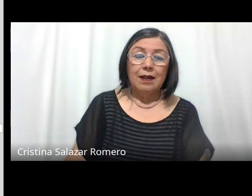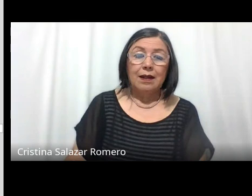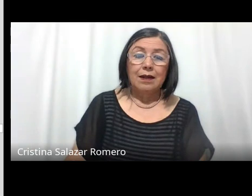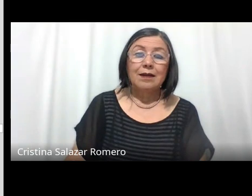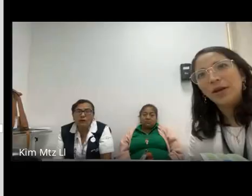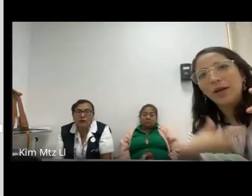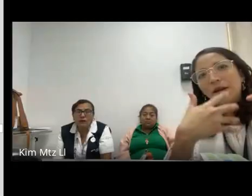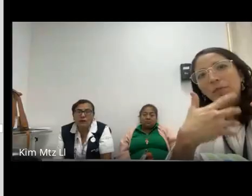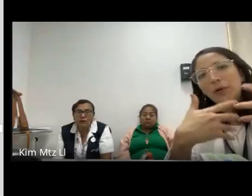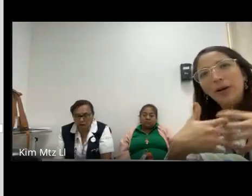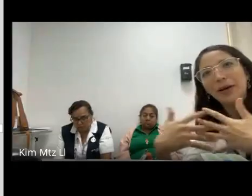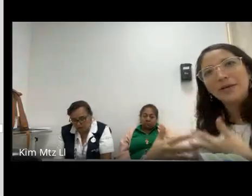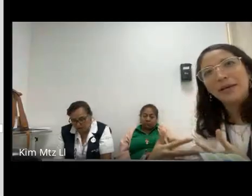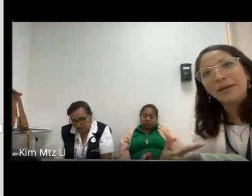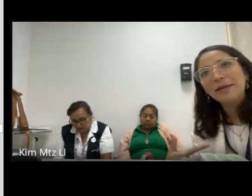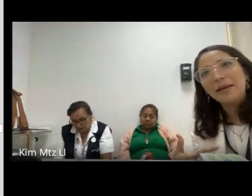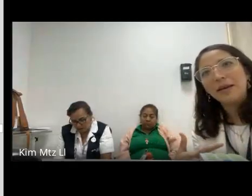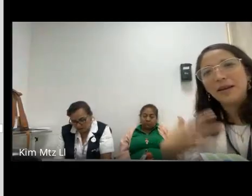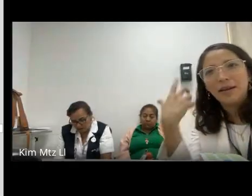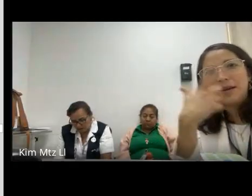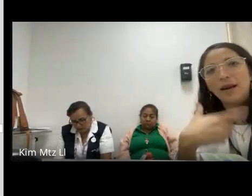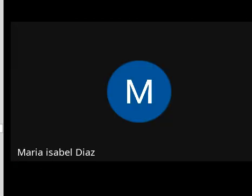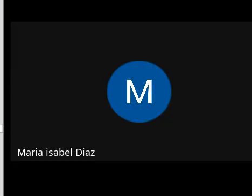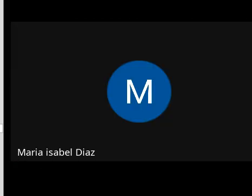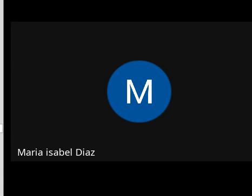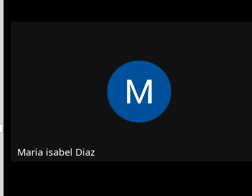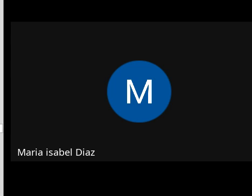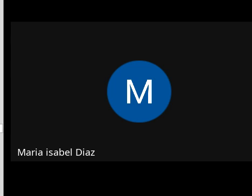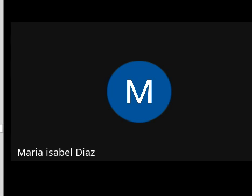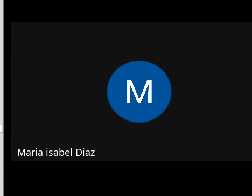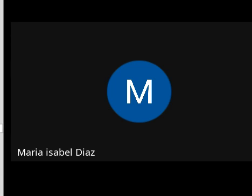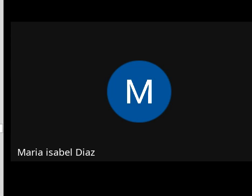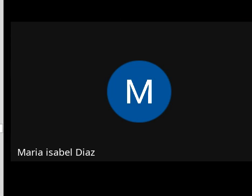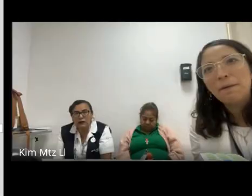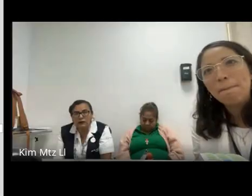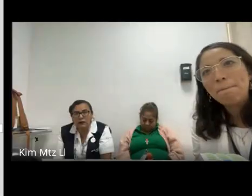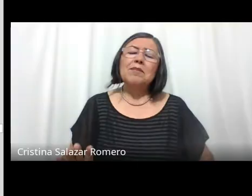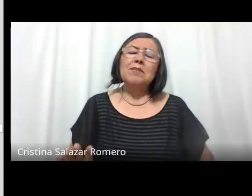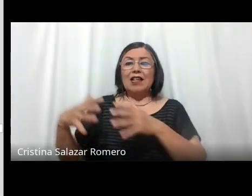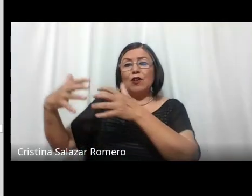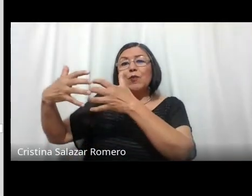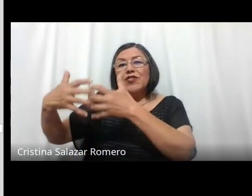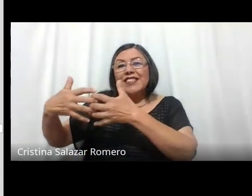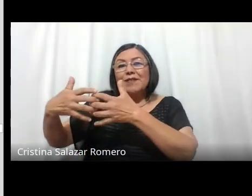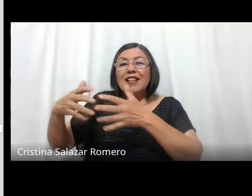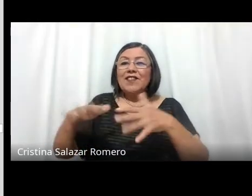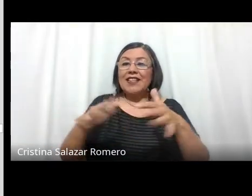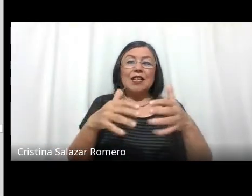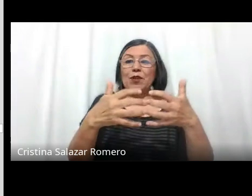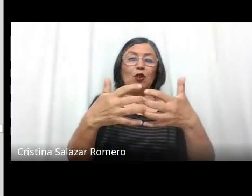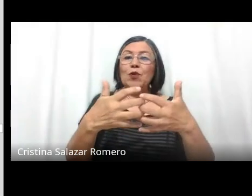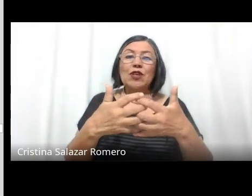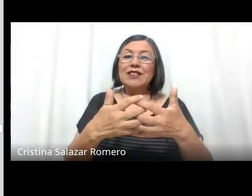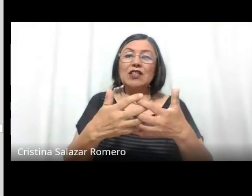El lado de donde ponen la seña y la expresión facial también. Lo puse así para